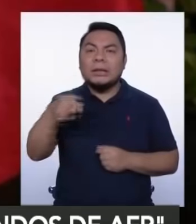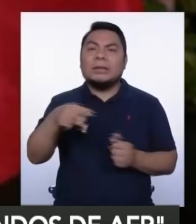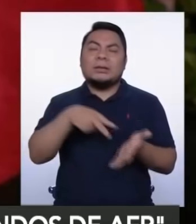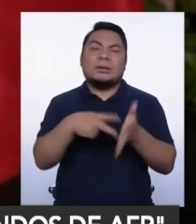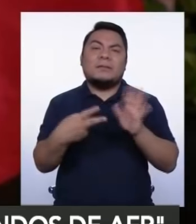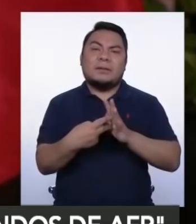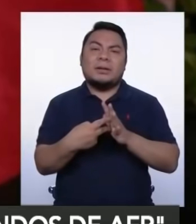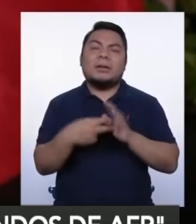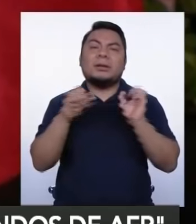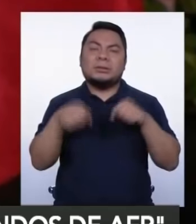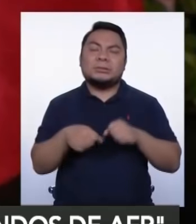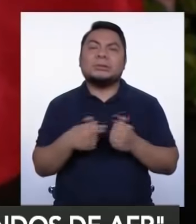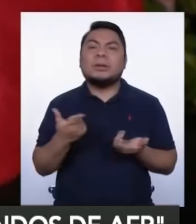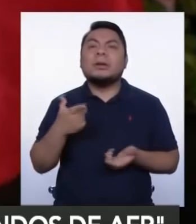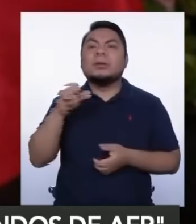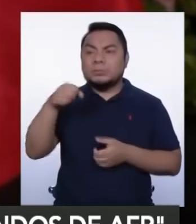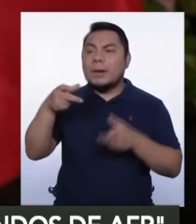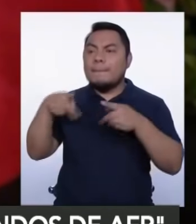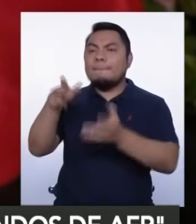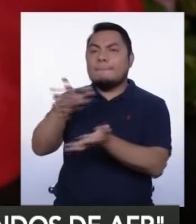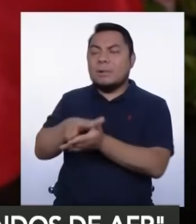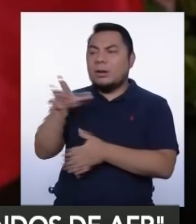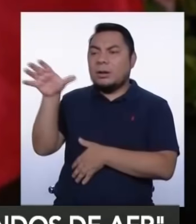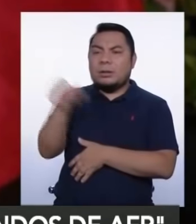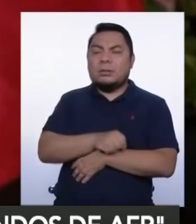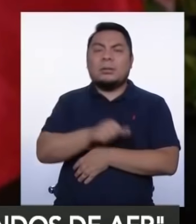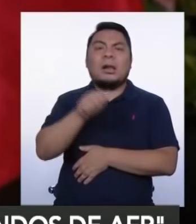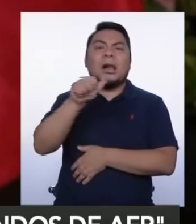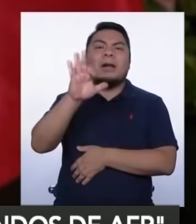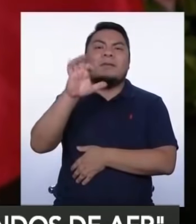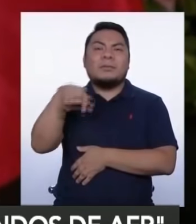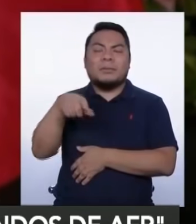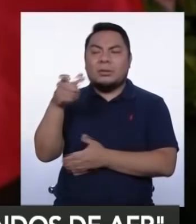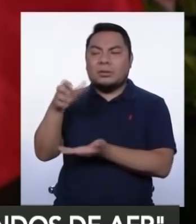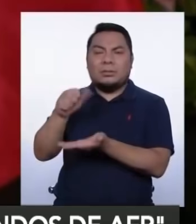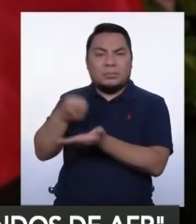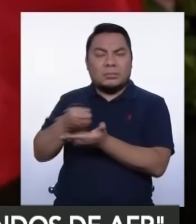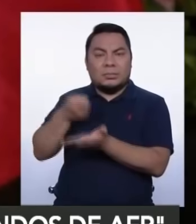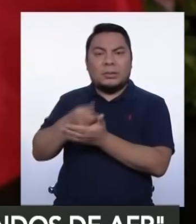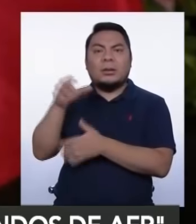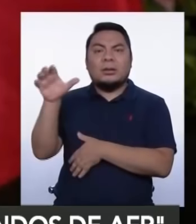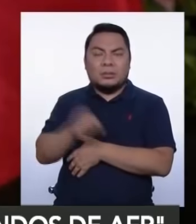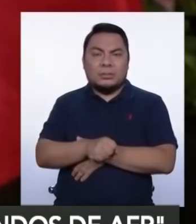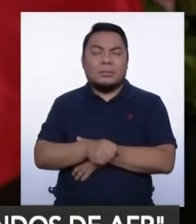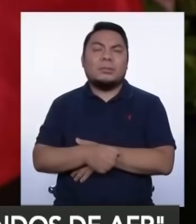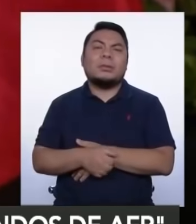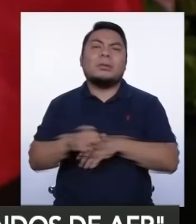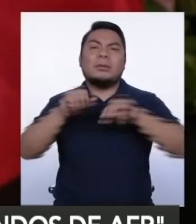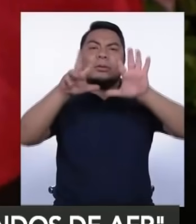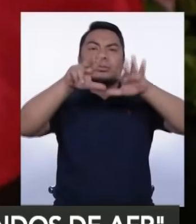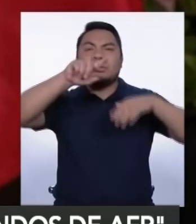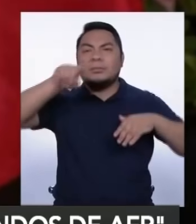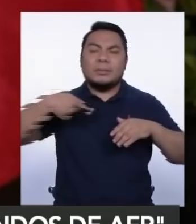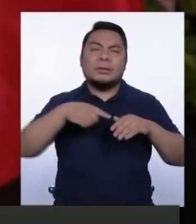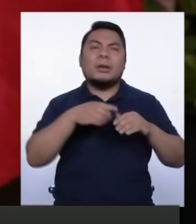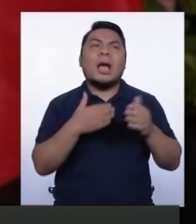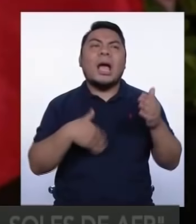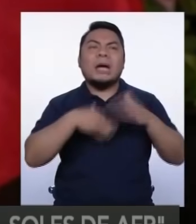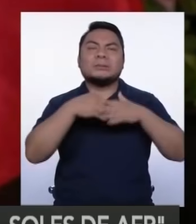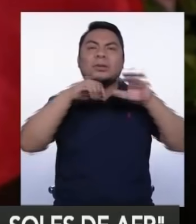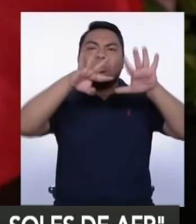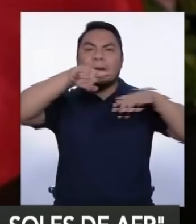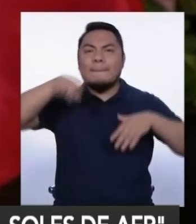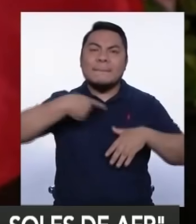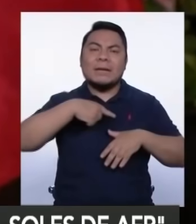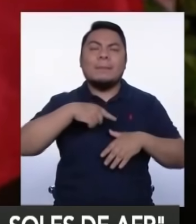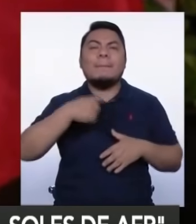una autorización de un retiro del fondo de pensiones del orden de entre 8.500 a 9.000